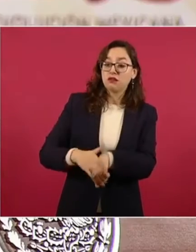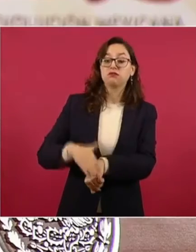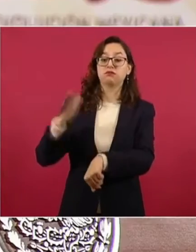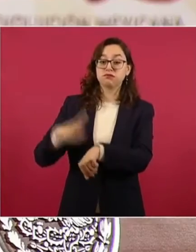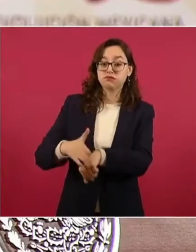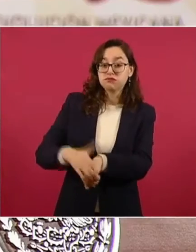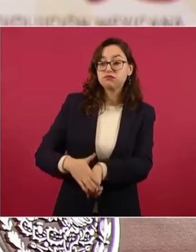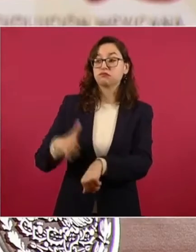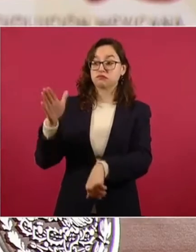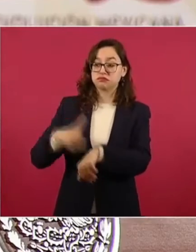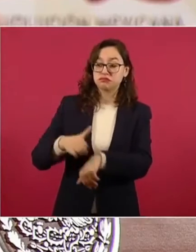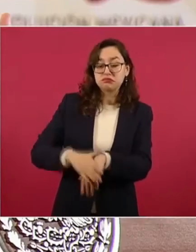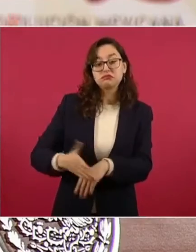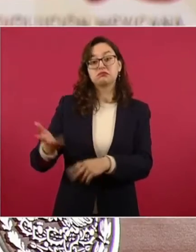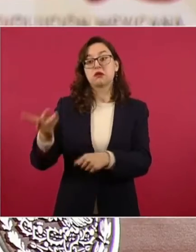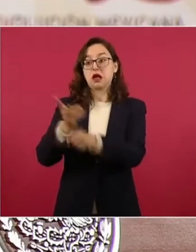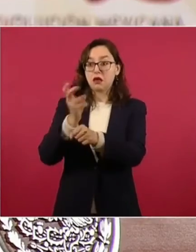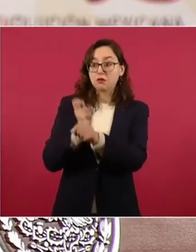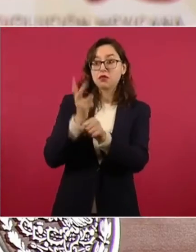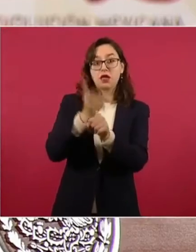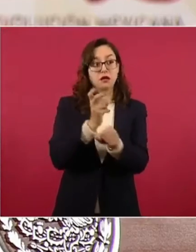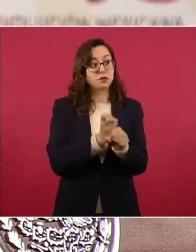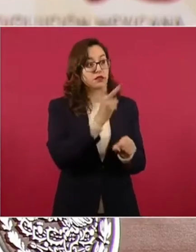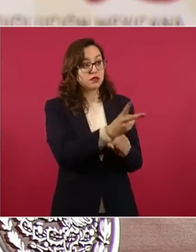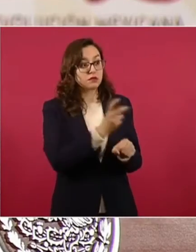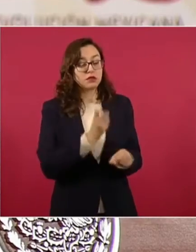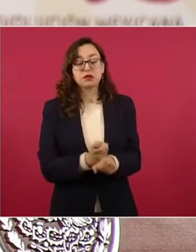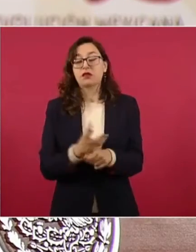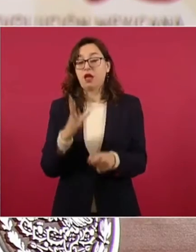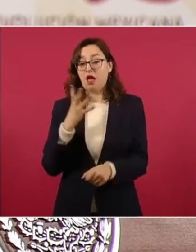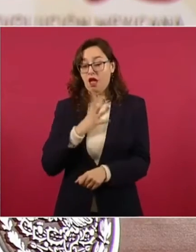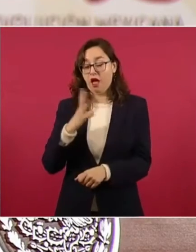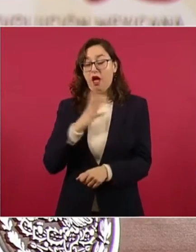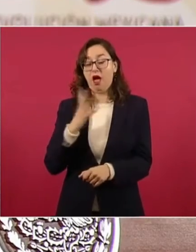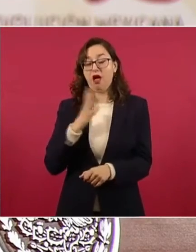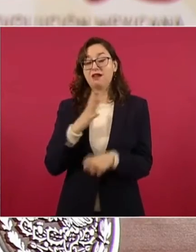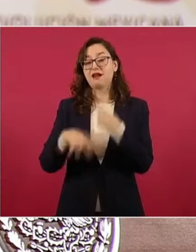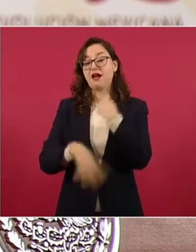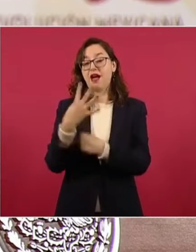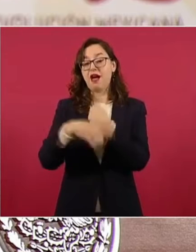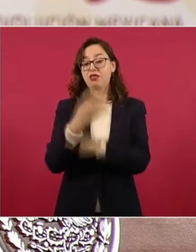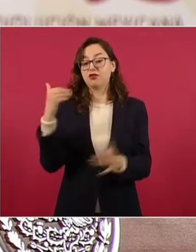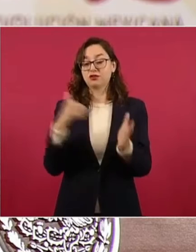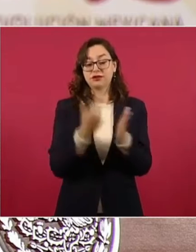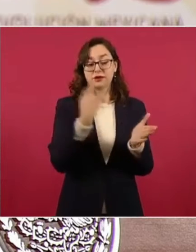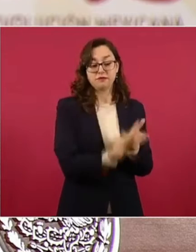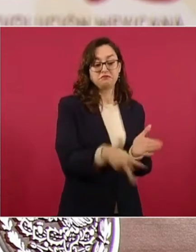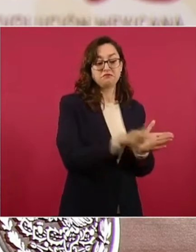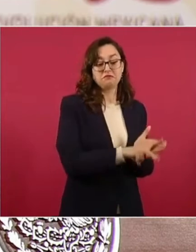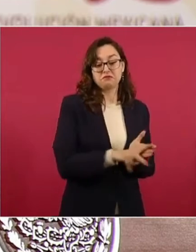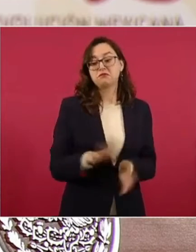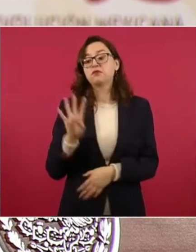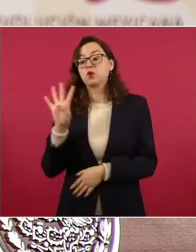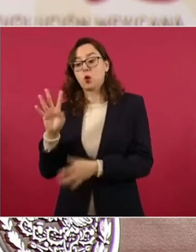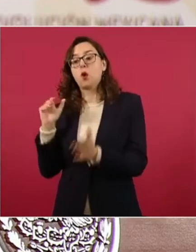a cabo. Como lo hemos mencionado, se salieron a ofertar más de 14,000 plazas. Hubo